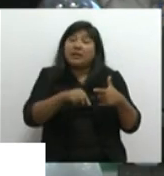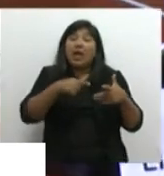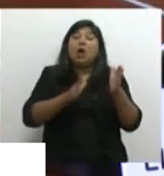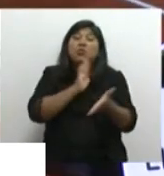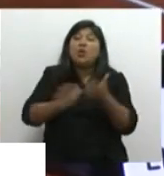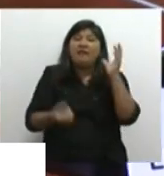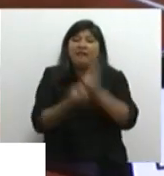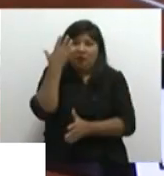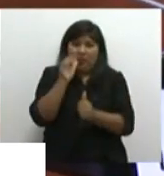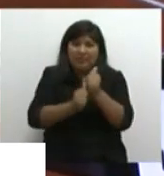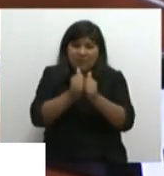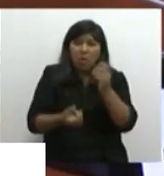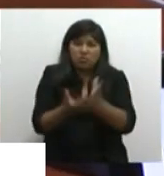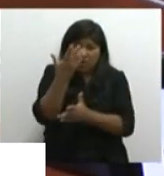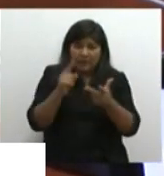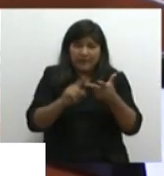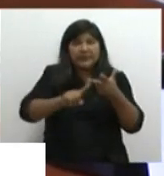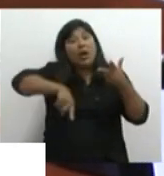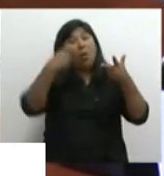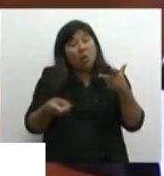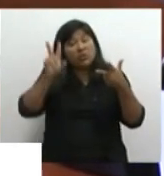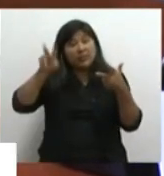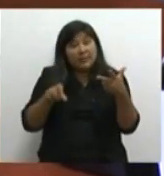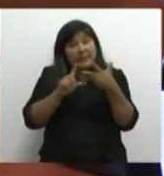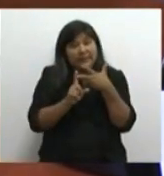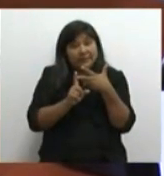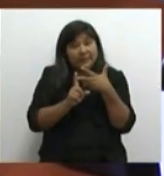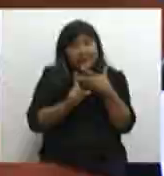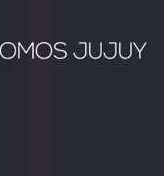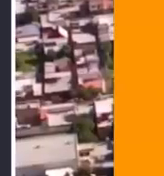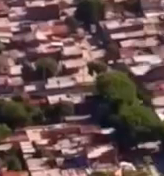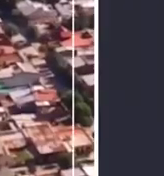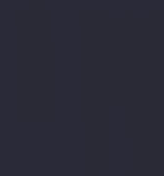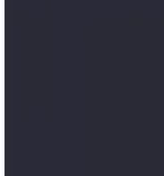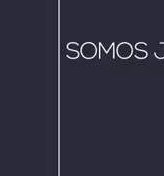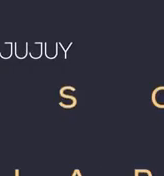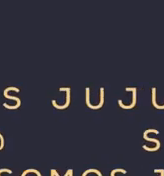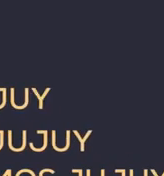tiene jujuy y otro de los temas que nos planteamos es el tema del turismo